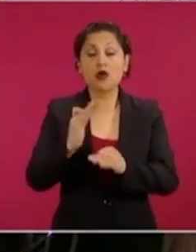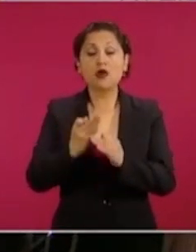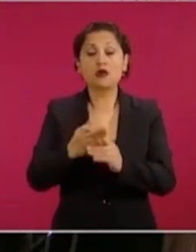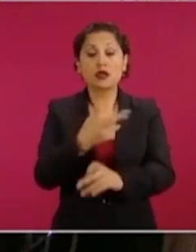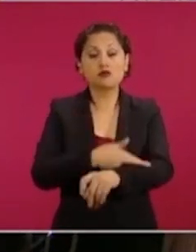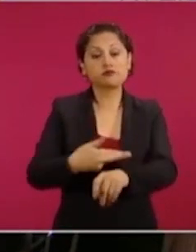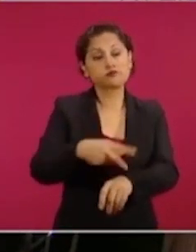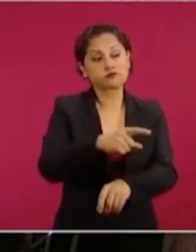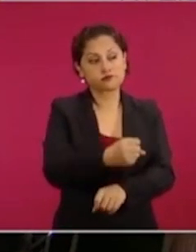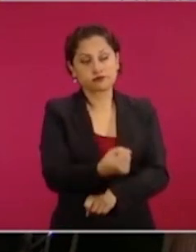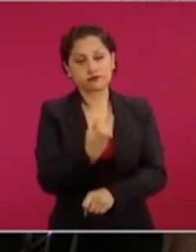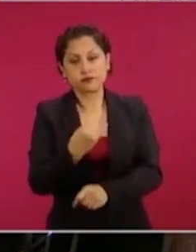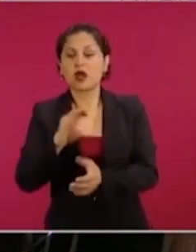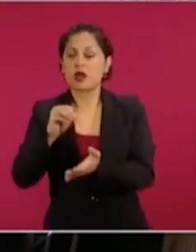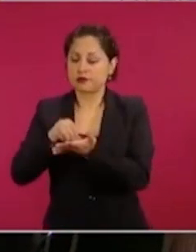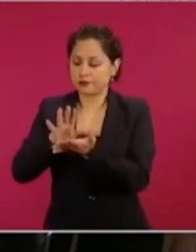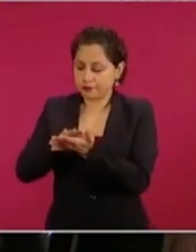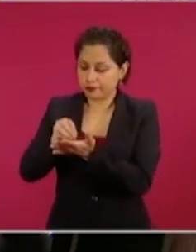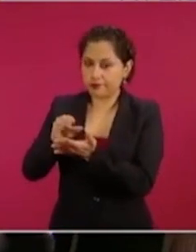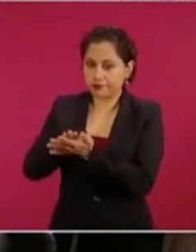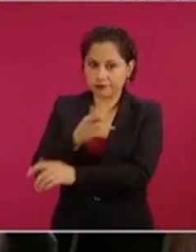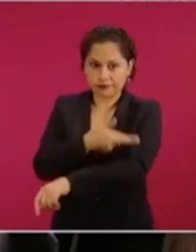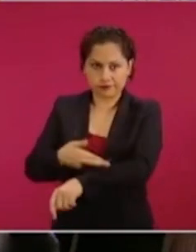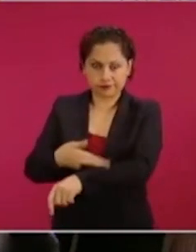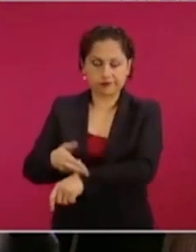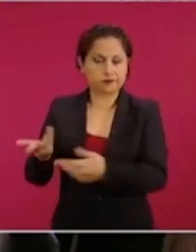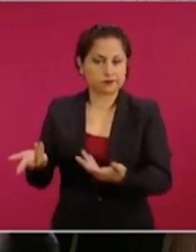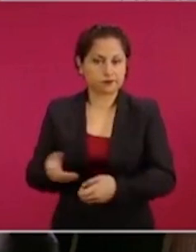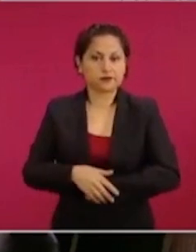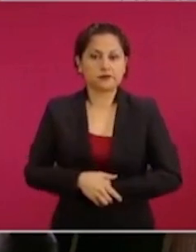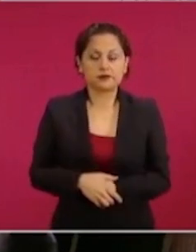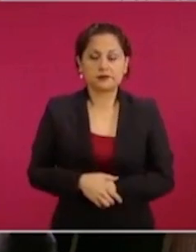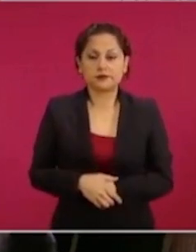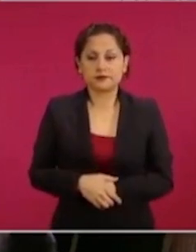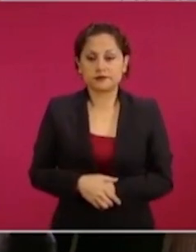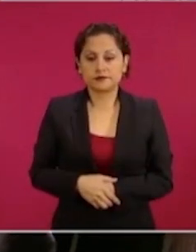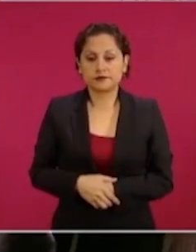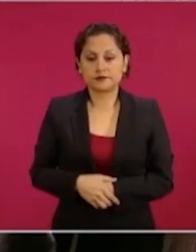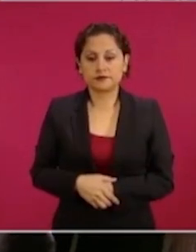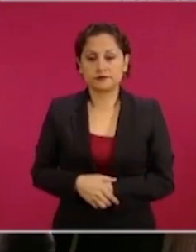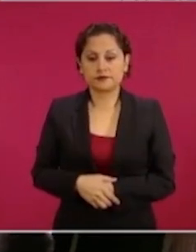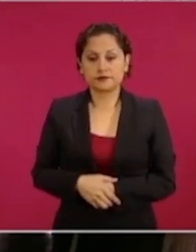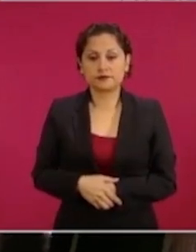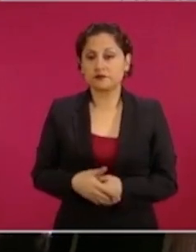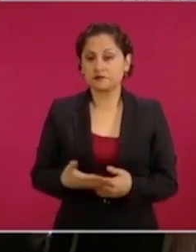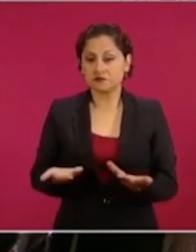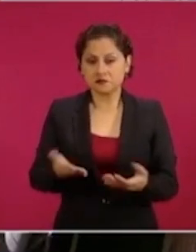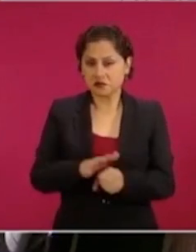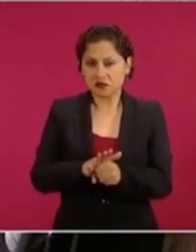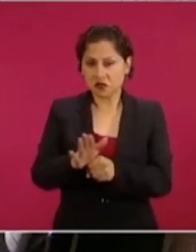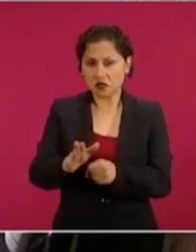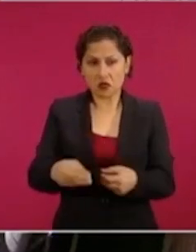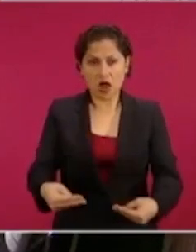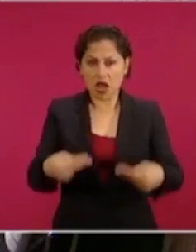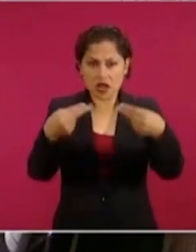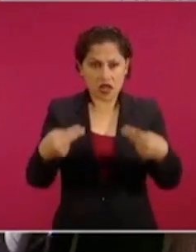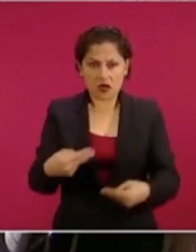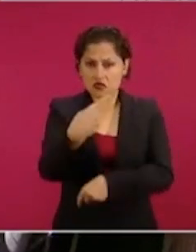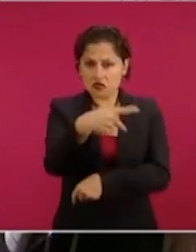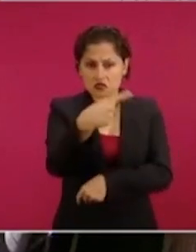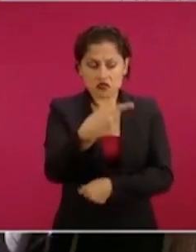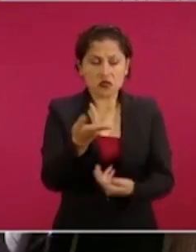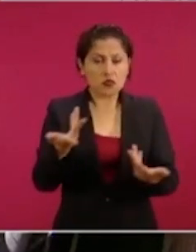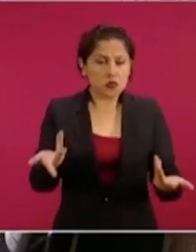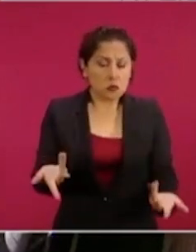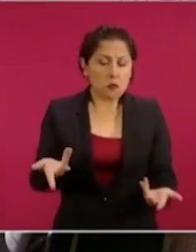Mayoritariamente están en el comercio. ¿Qué se vende? Pues están incluidas, se venden alimentos, están